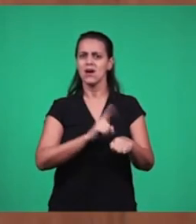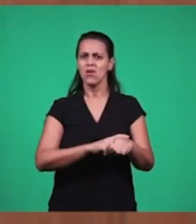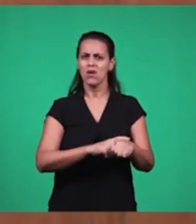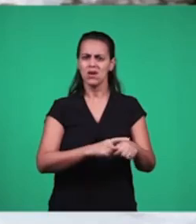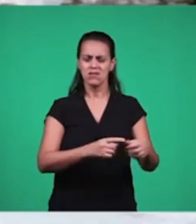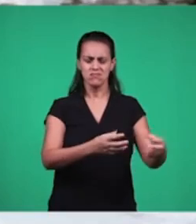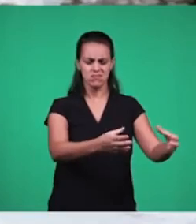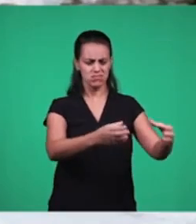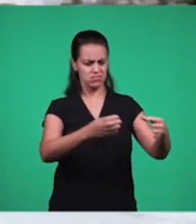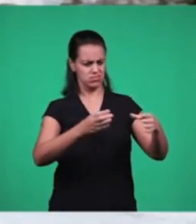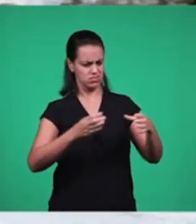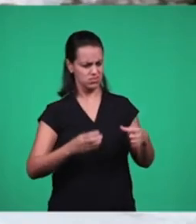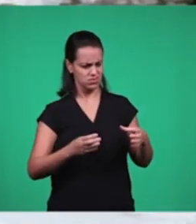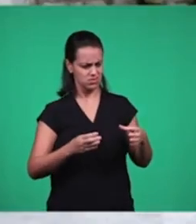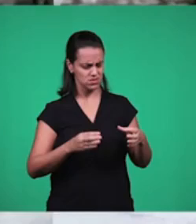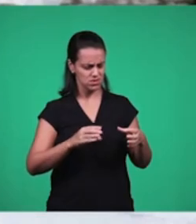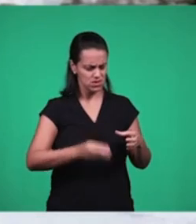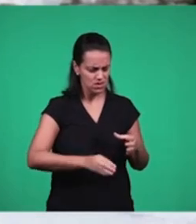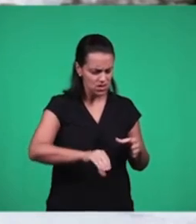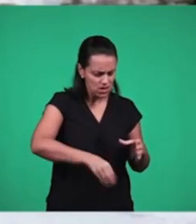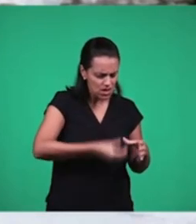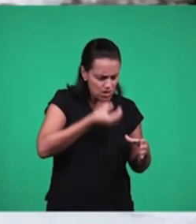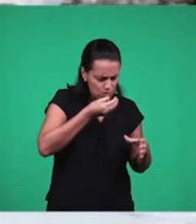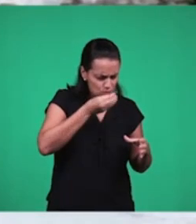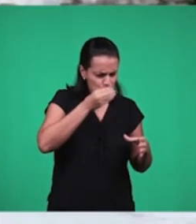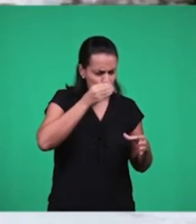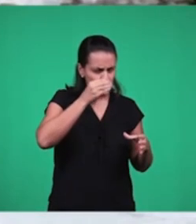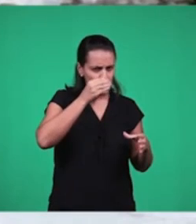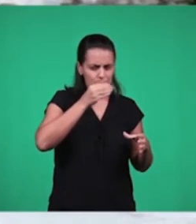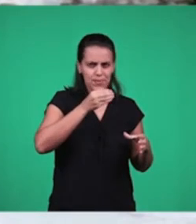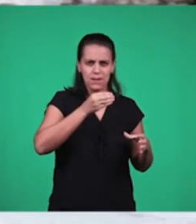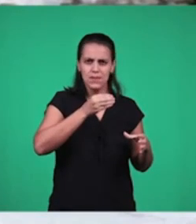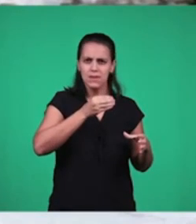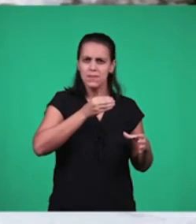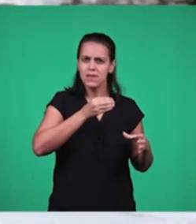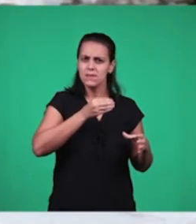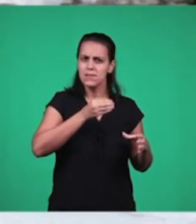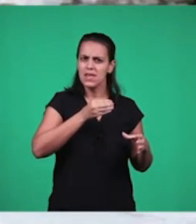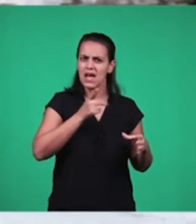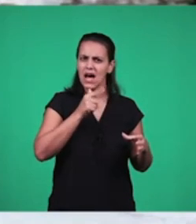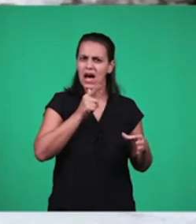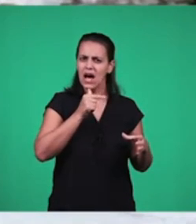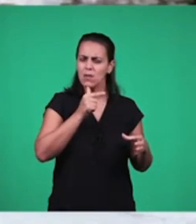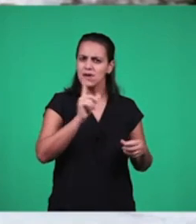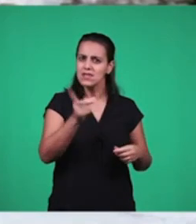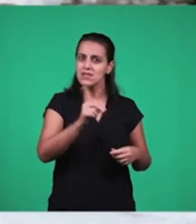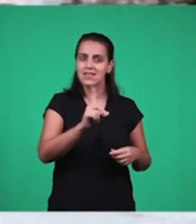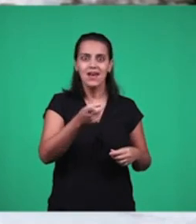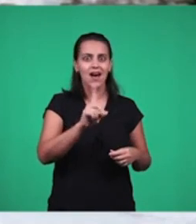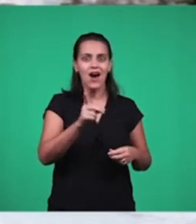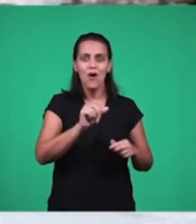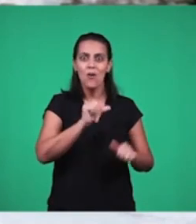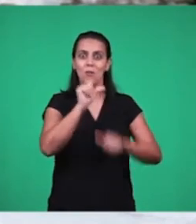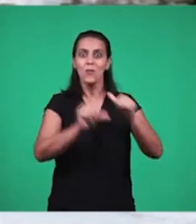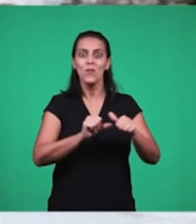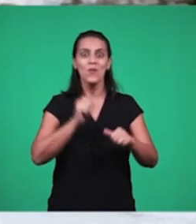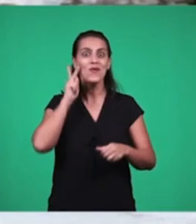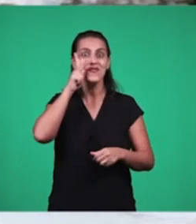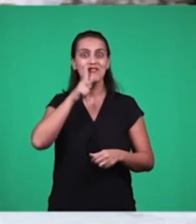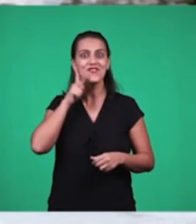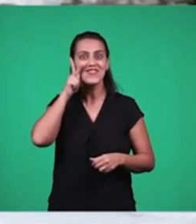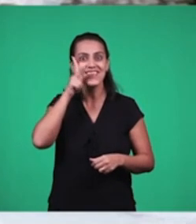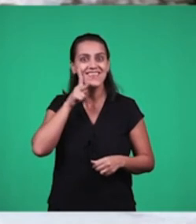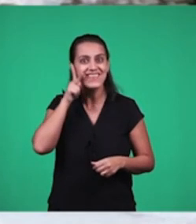maestresala recibió estas tinajas y probó, ya no era agua lo que había en las tinajas, era